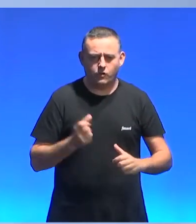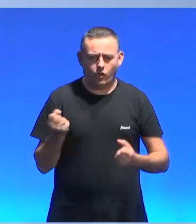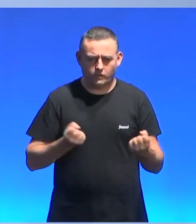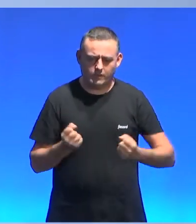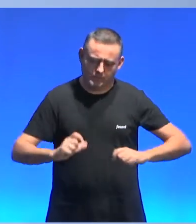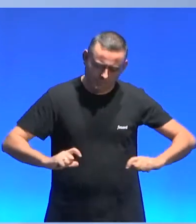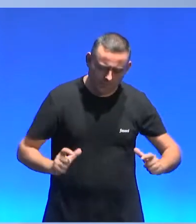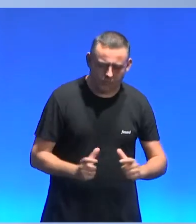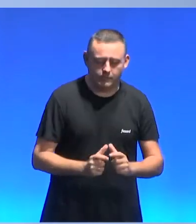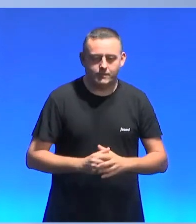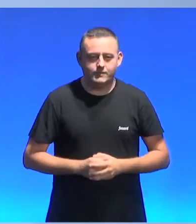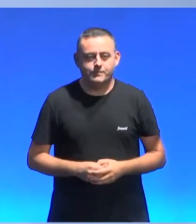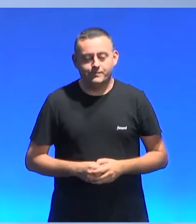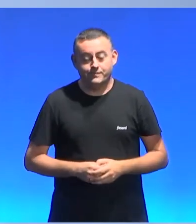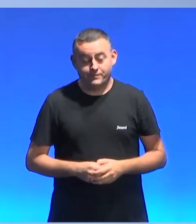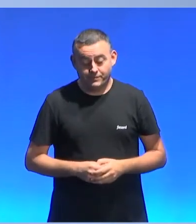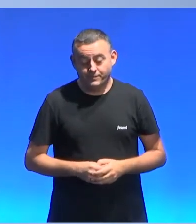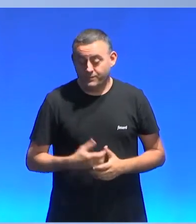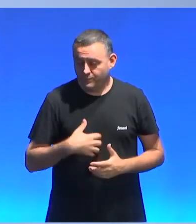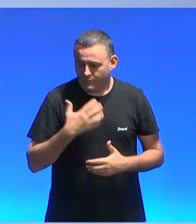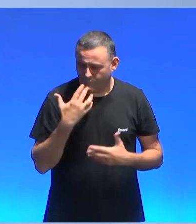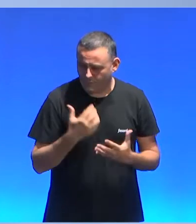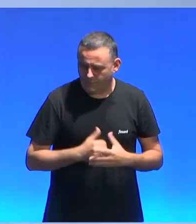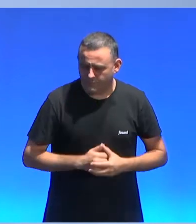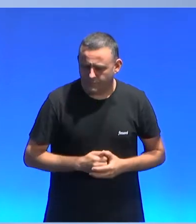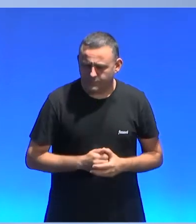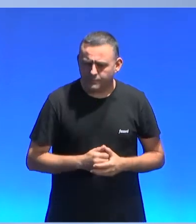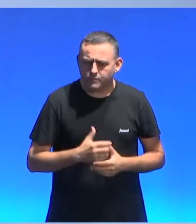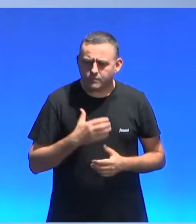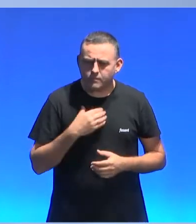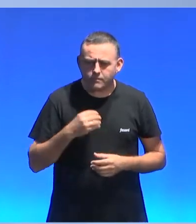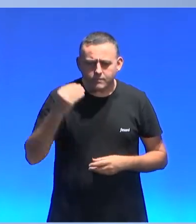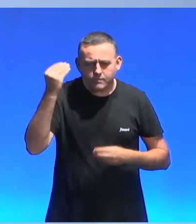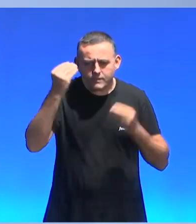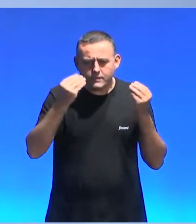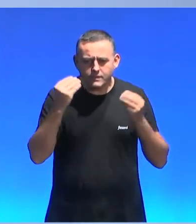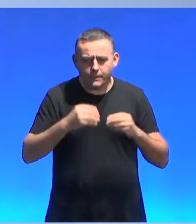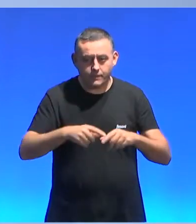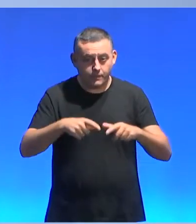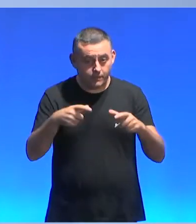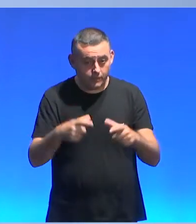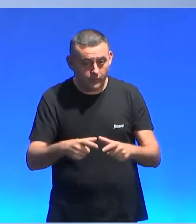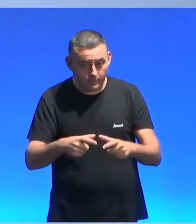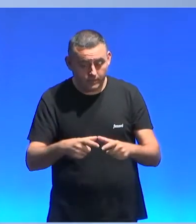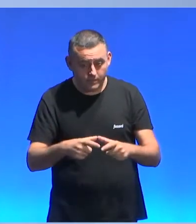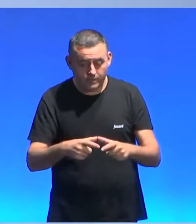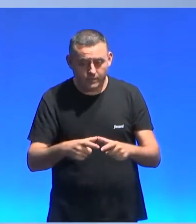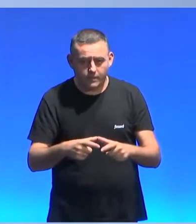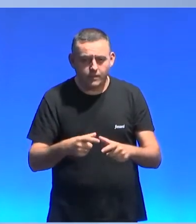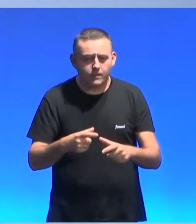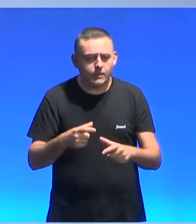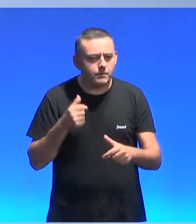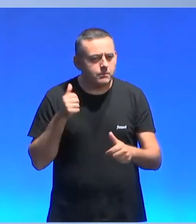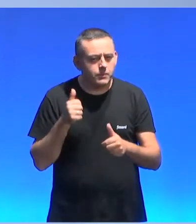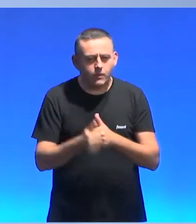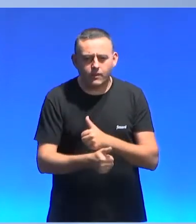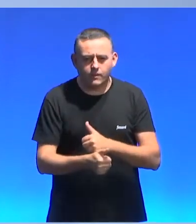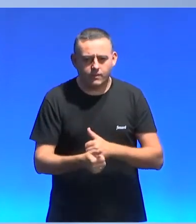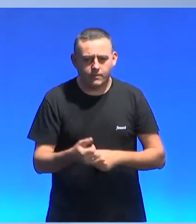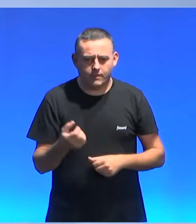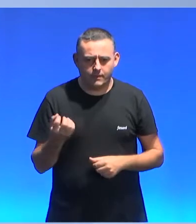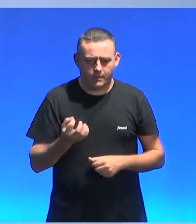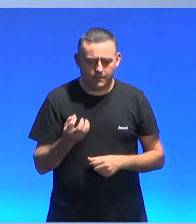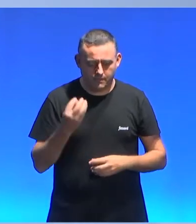pensar, por ejemplo, que una ciudad piense en primer momento, en primera instancia, a